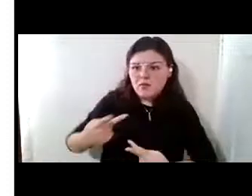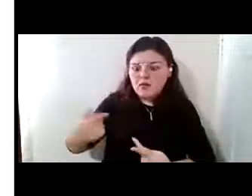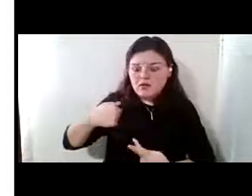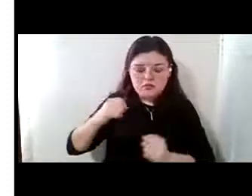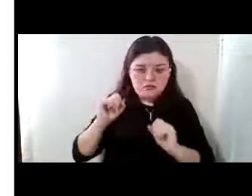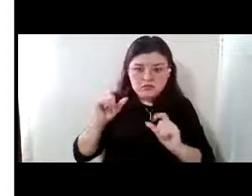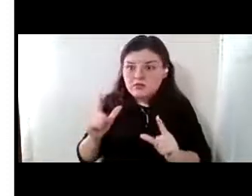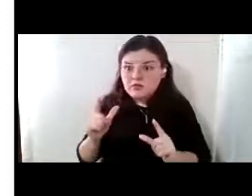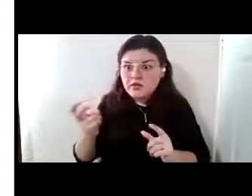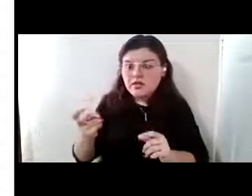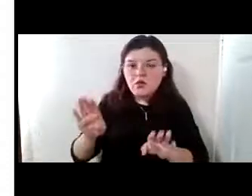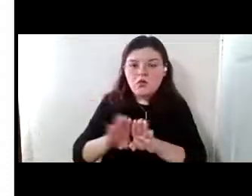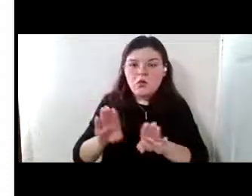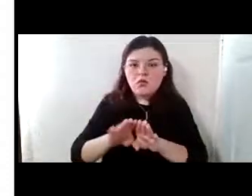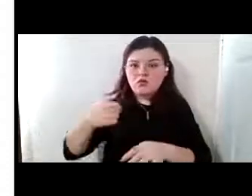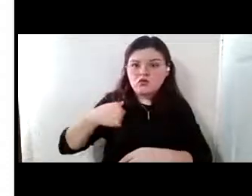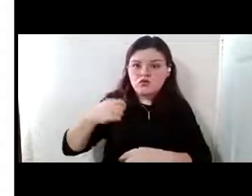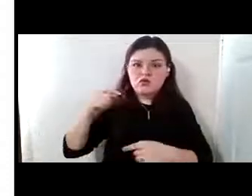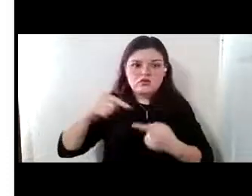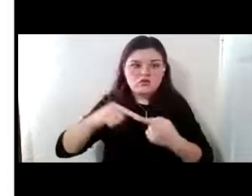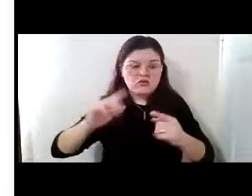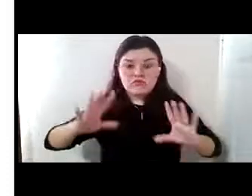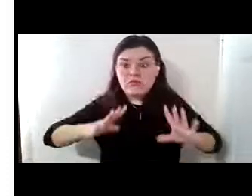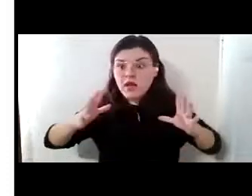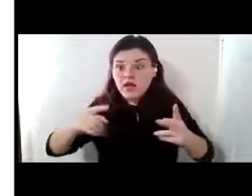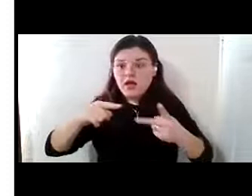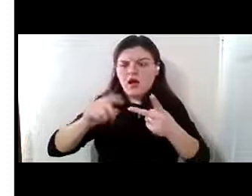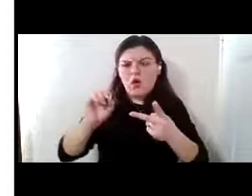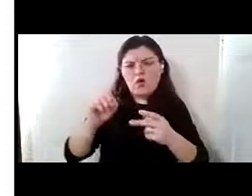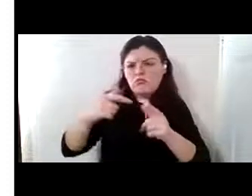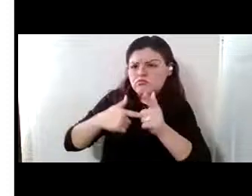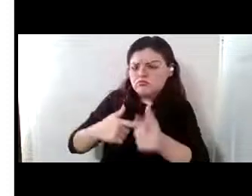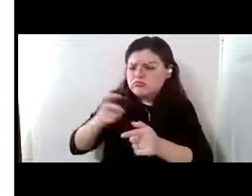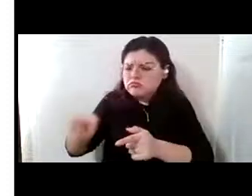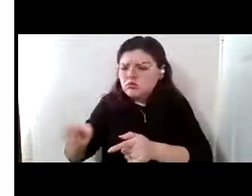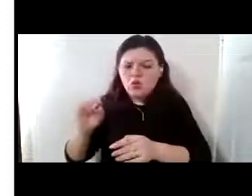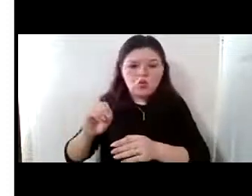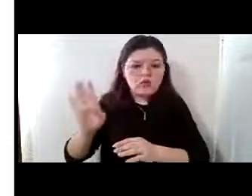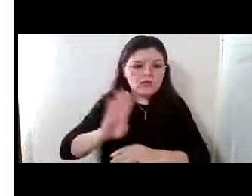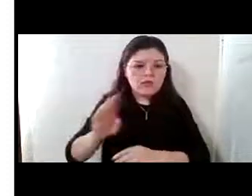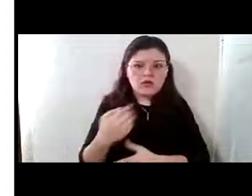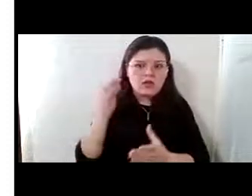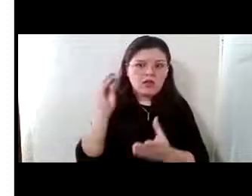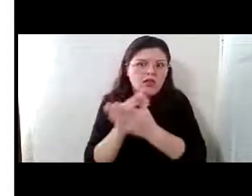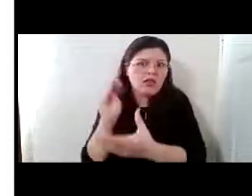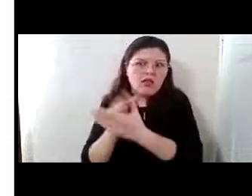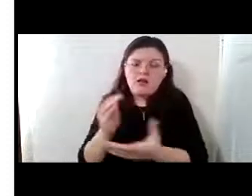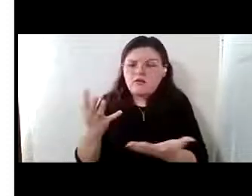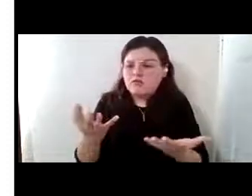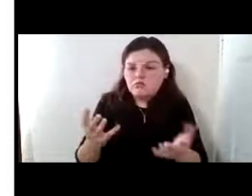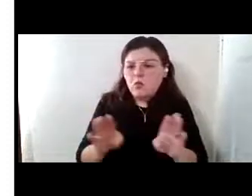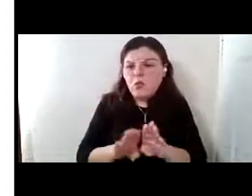¿Cómo reacciono? Perdón, ¿me asusto? ¿Doy seguimiento? ¿Hago como que no escucho? Entonces, igual vuelvo. Esto es